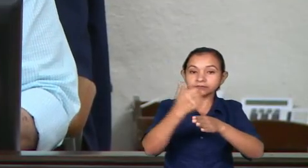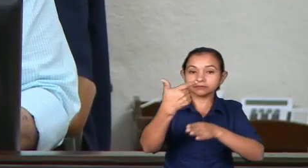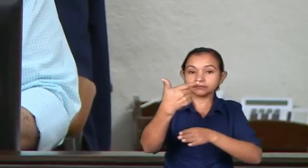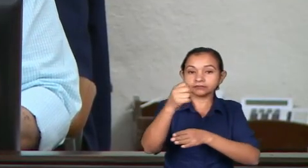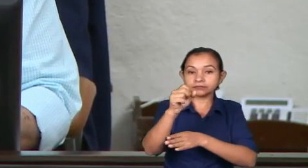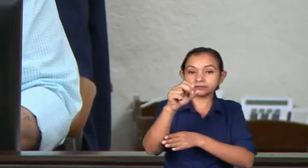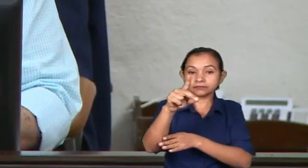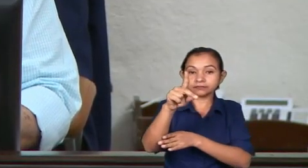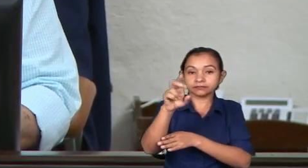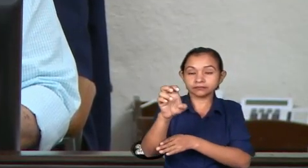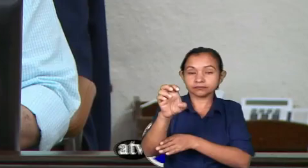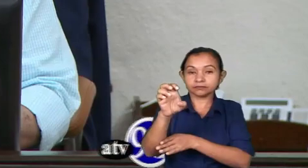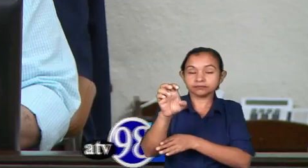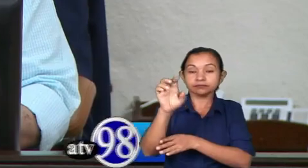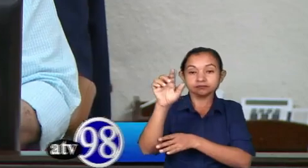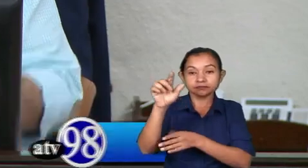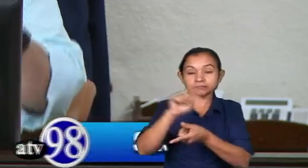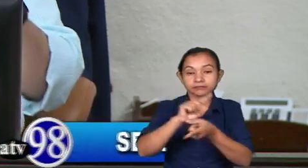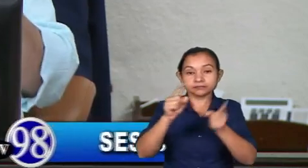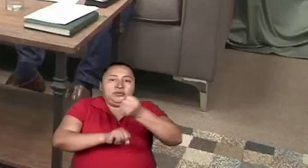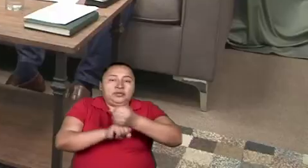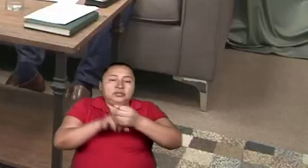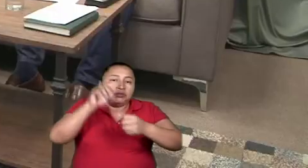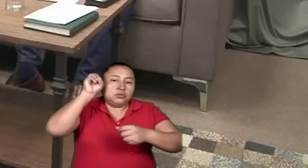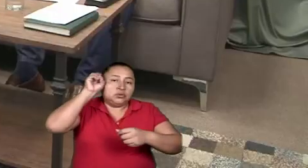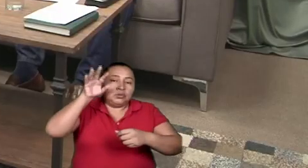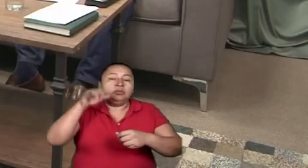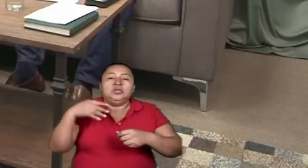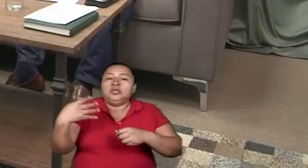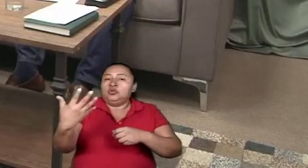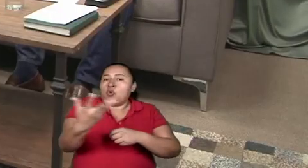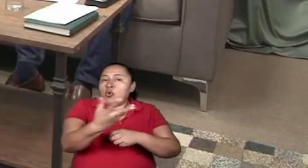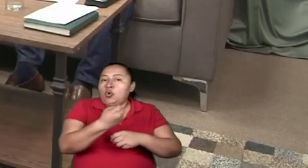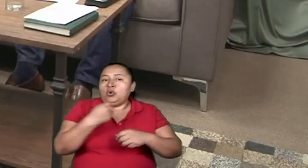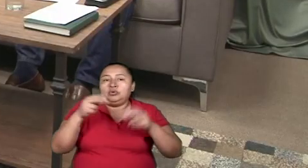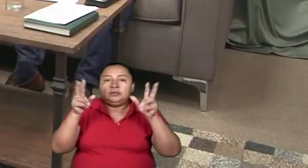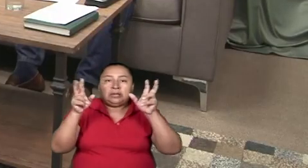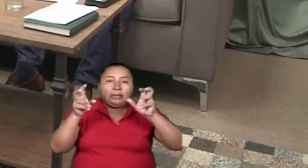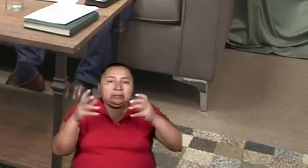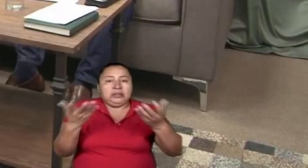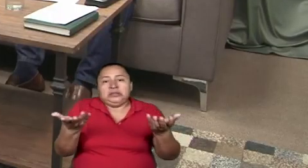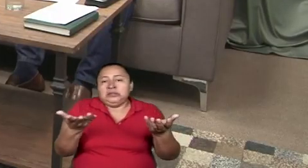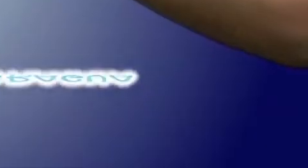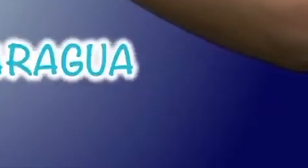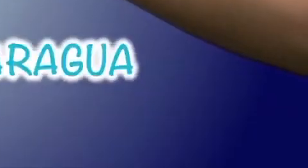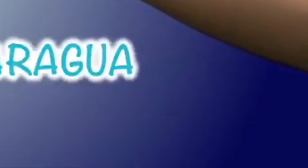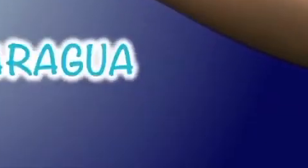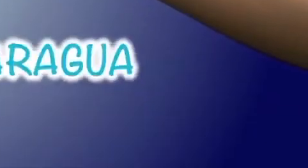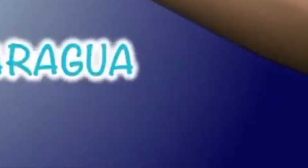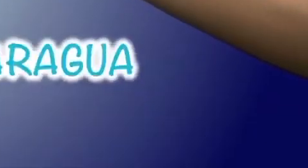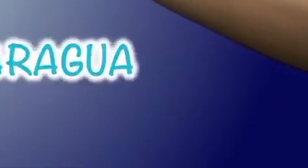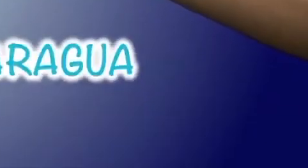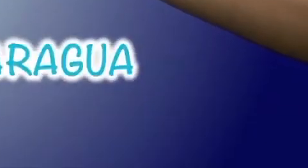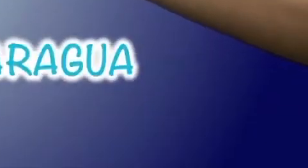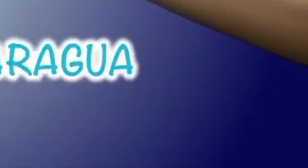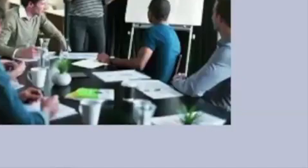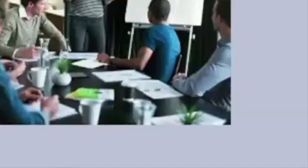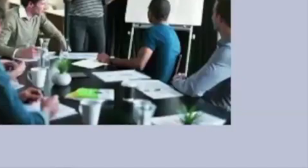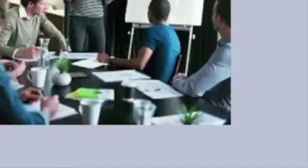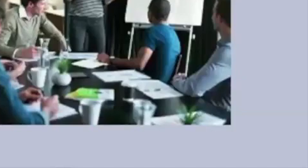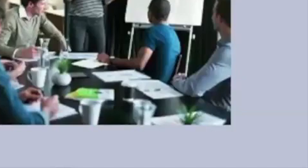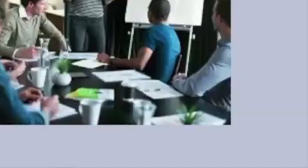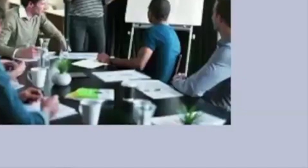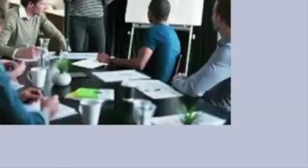canal parlamentario ha jugado un papel preponderante en el proceso de sensibilizar a la población en cuanto a la interacción social de las personas con algún tipo